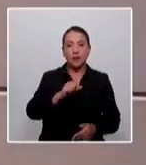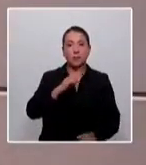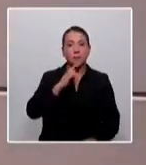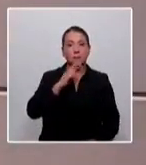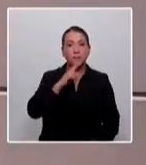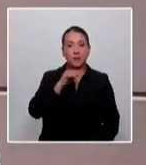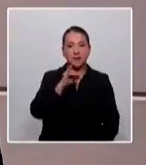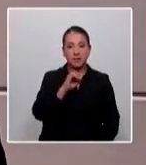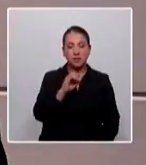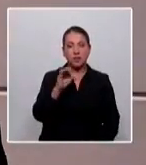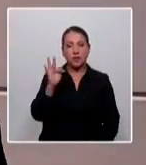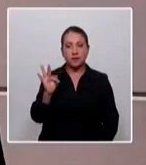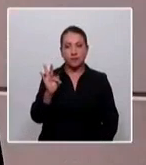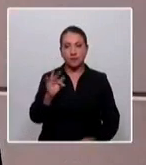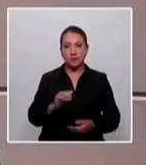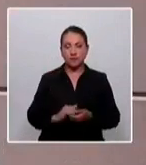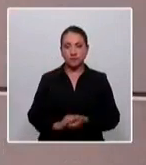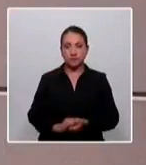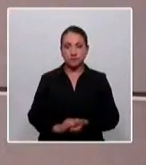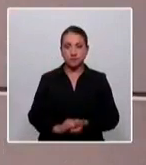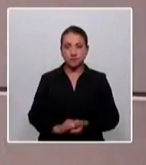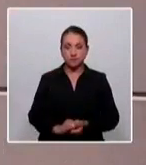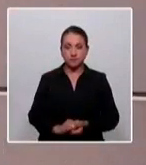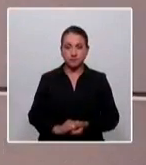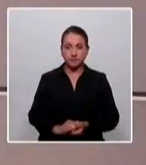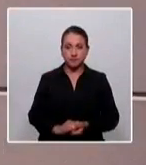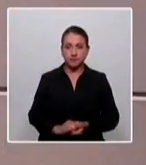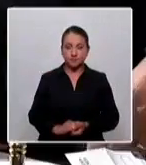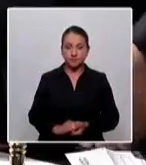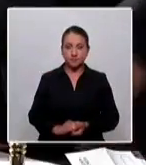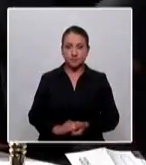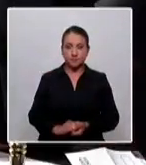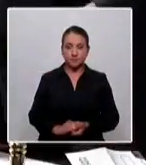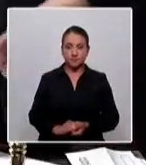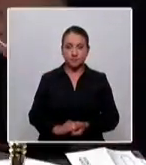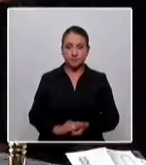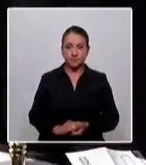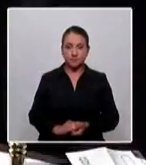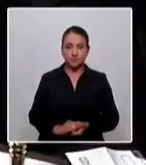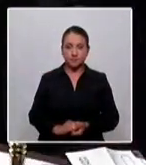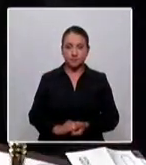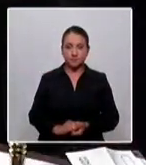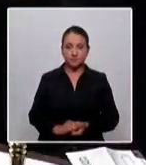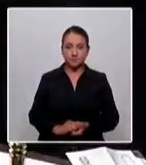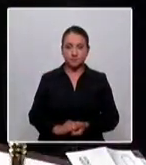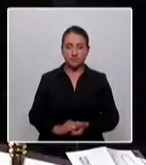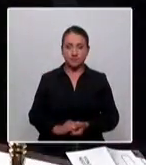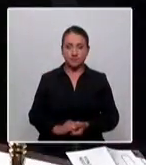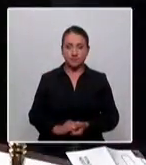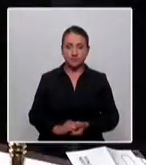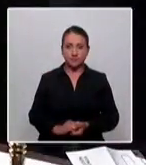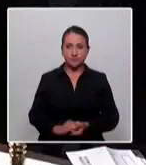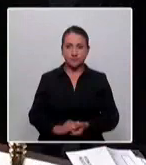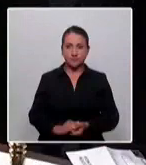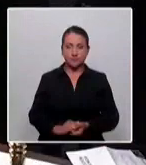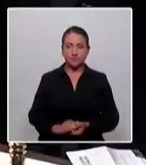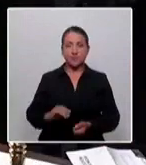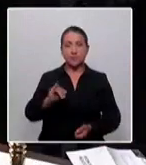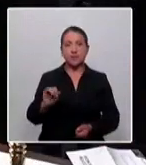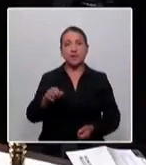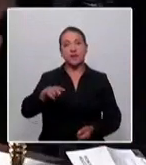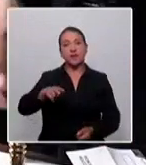importante, porque finalmente, tanto que se ha dicho que cuidar a la constituyente, hay que evitar estos cruces de declaraciones, de miradas.